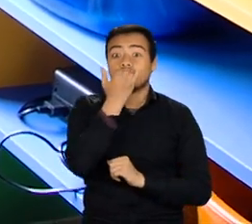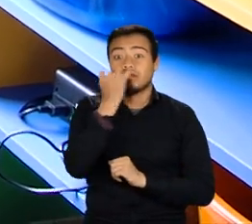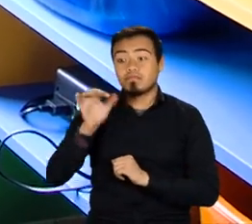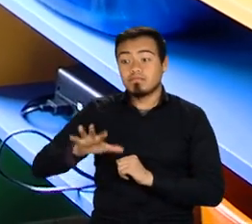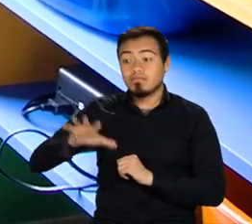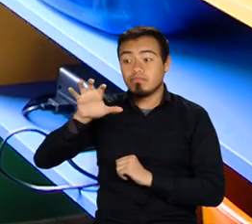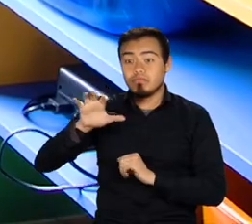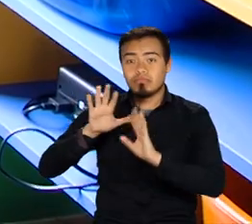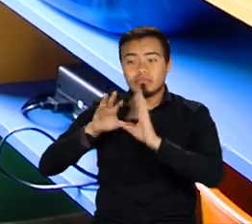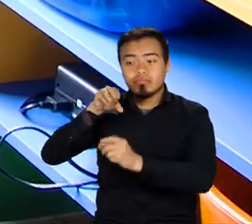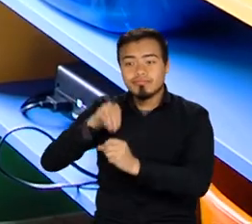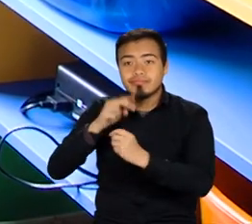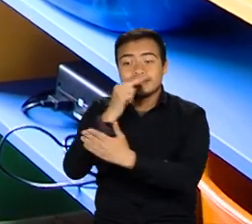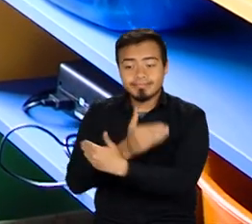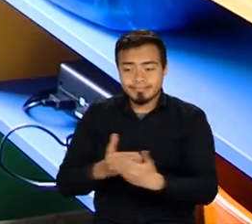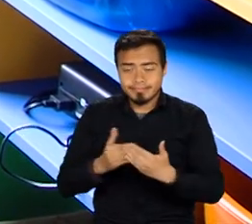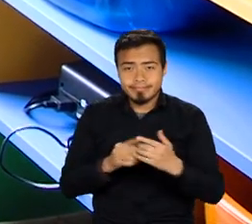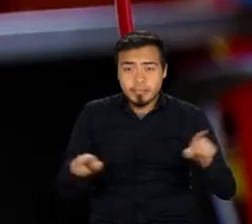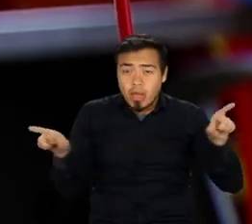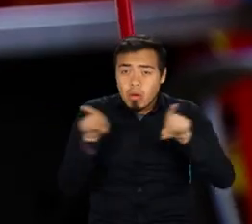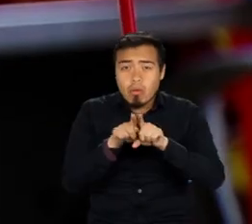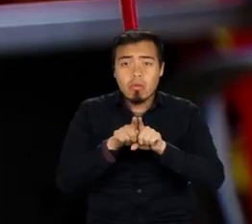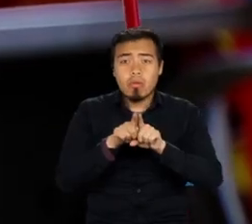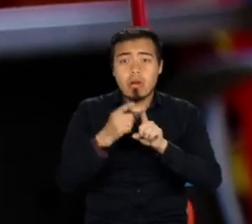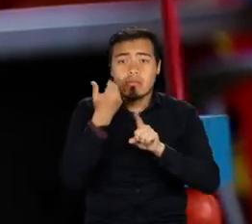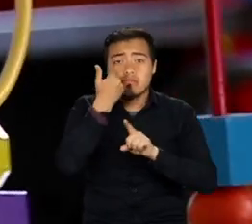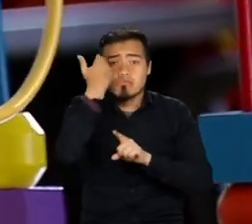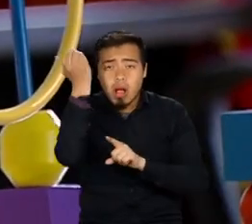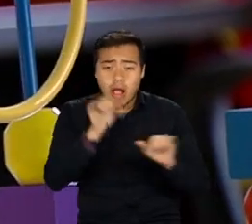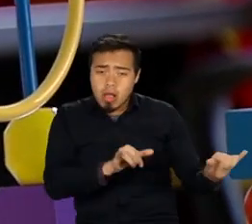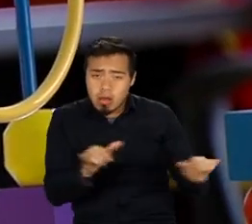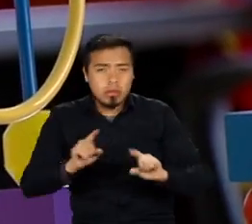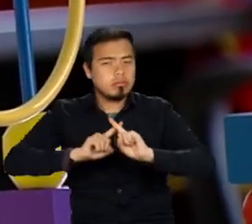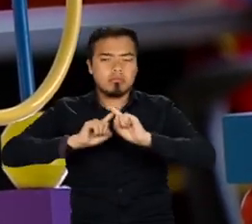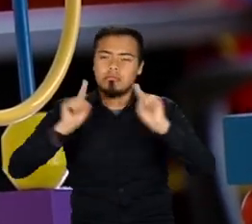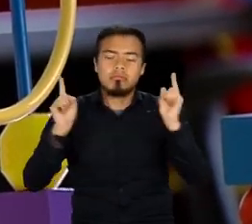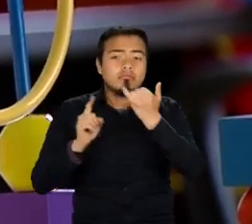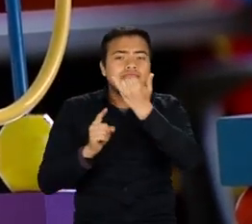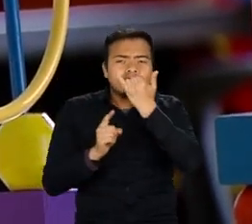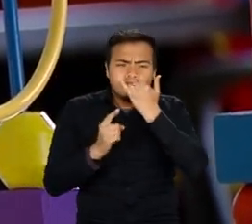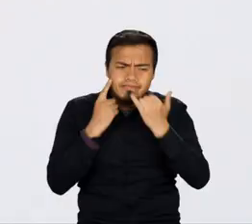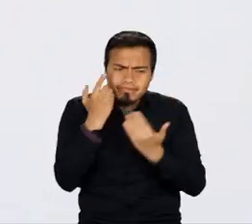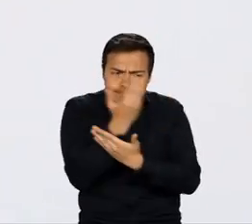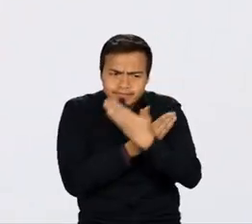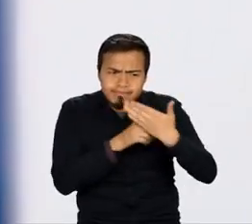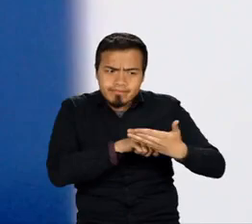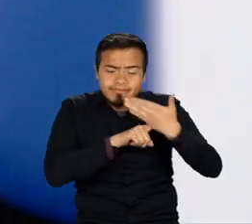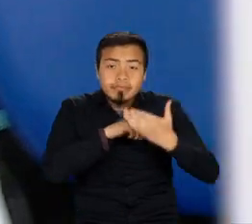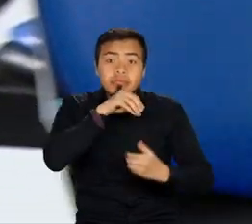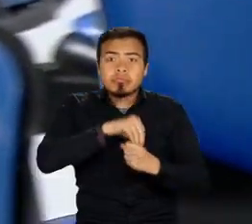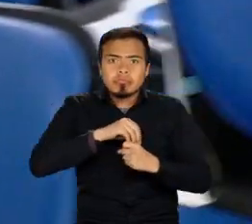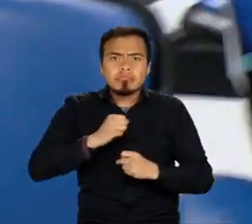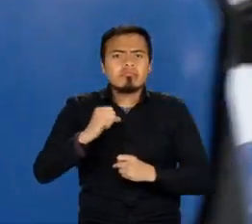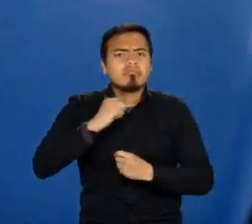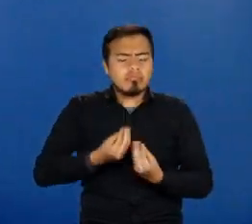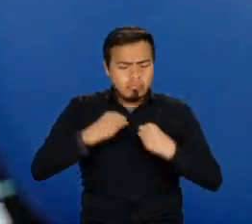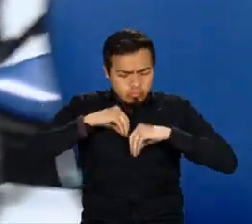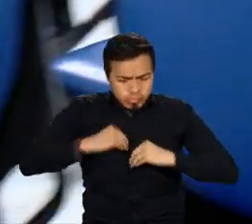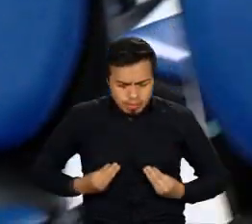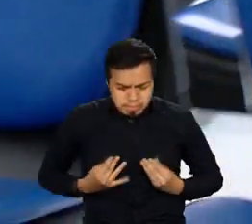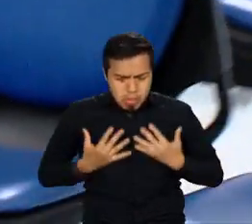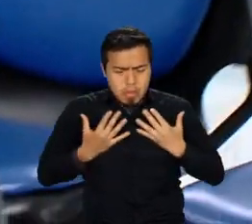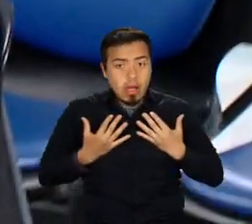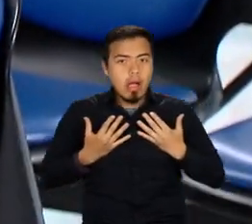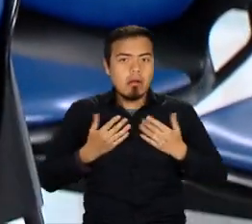Los cánceres infantiles no son iguales a los cánceres de adultos. El tipo de cáncer, qué tan lejos se propaga y la manera de tratarlo